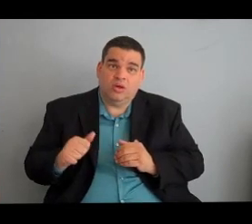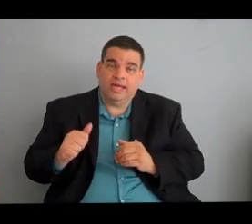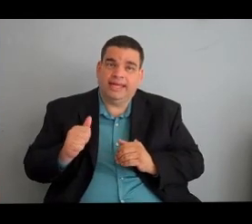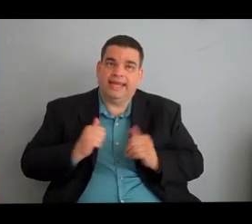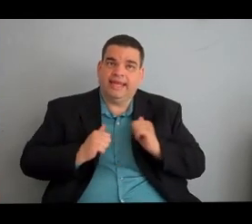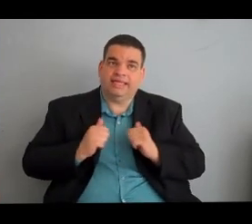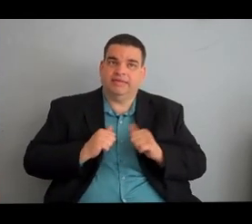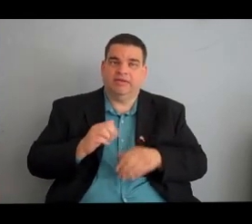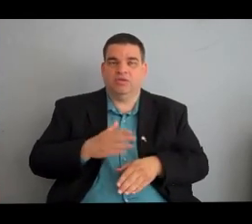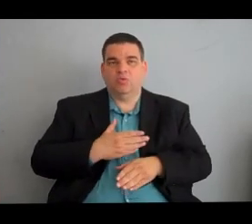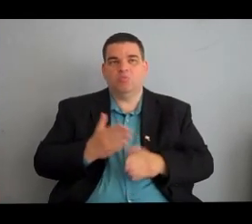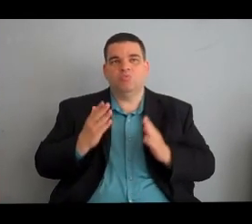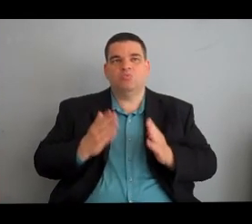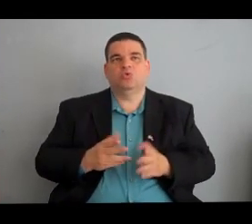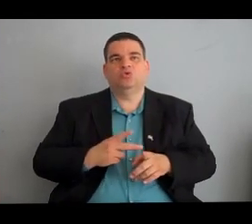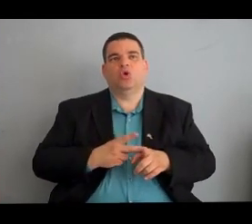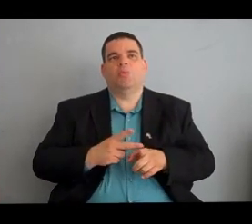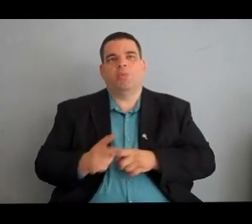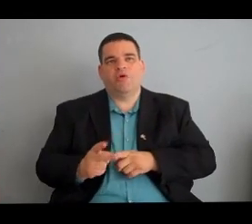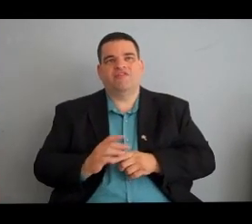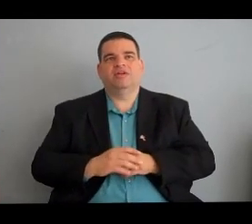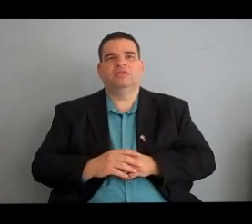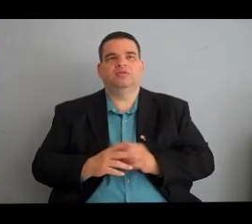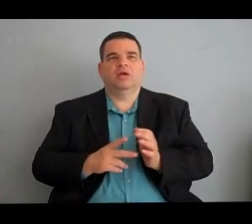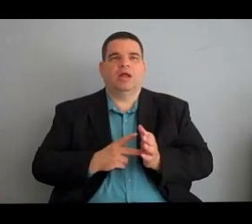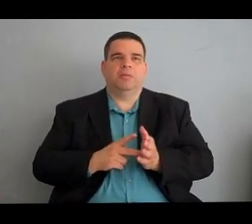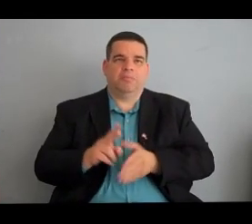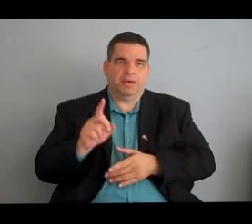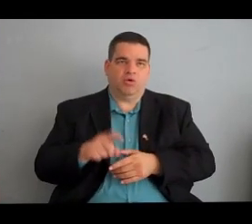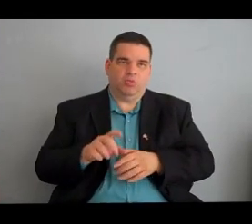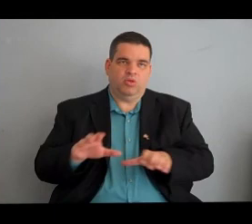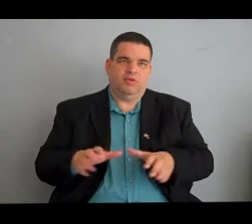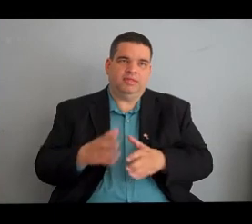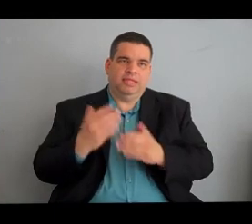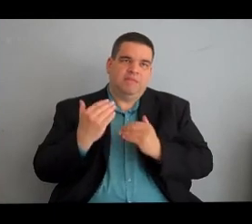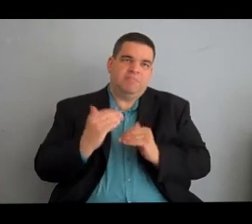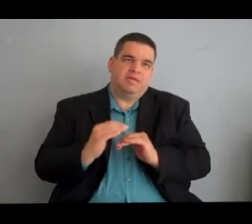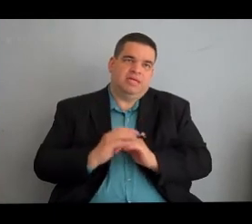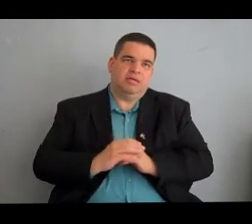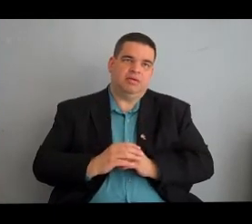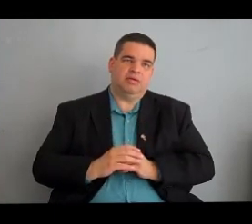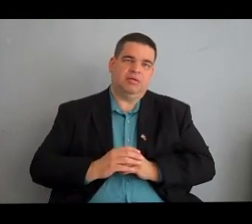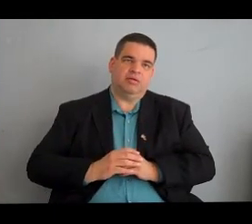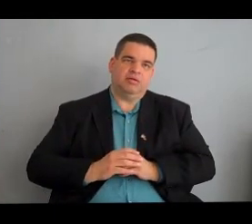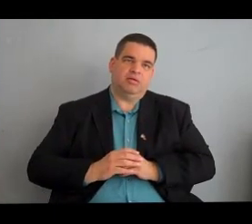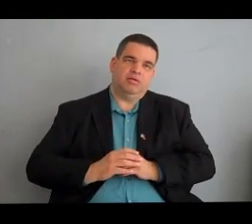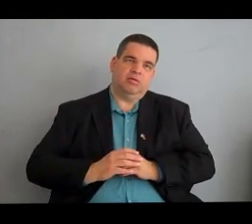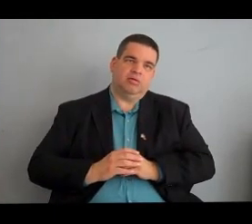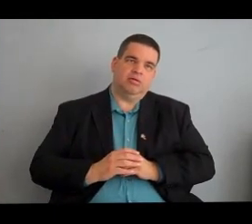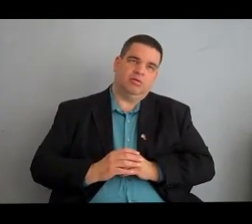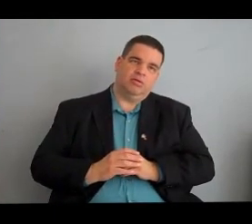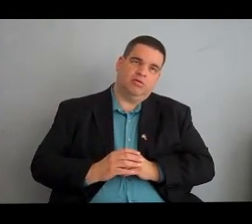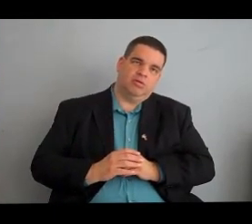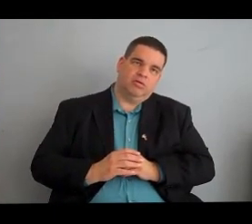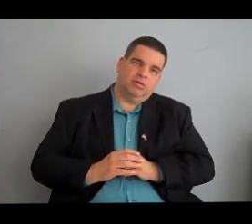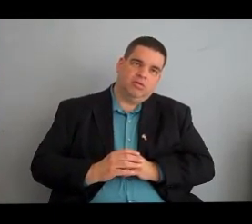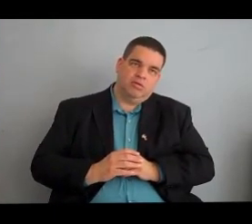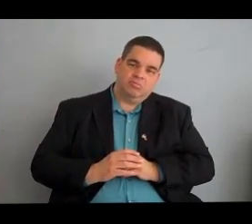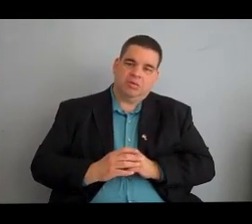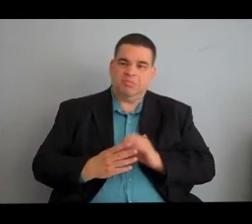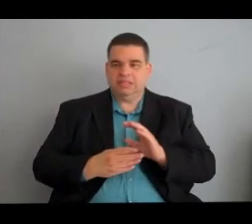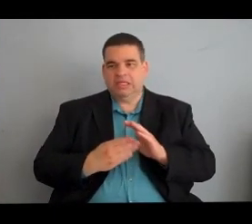profesional, pago a como debe ser el mínimo. Vale, pues a base de la experiencia, pues estuve con el señor que